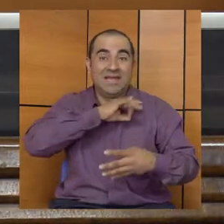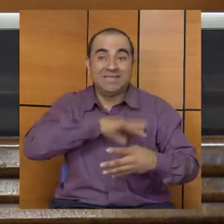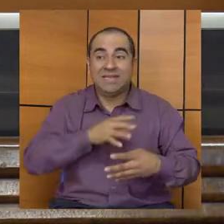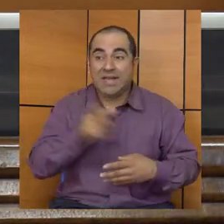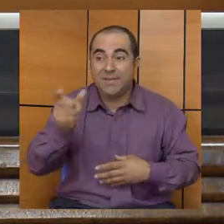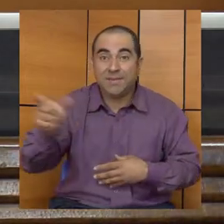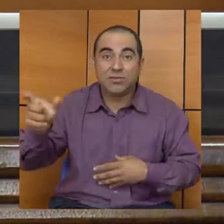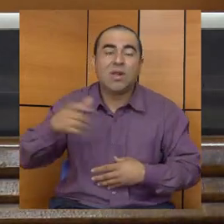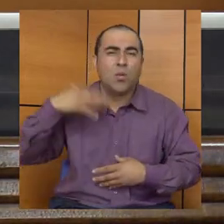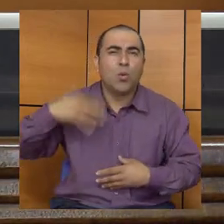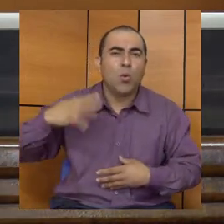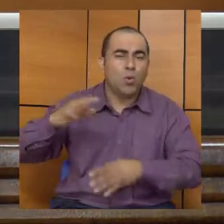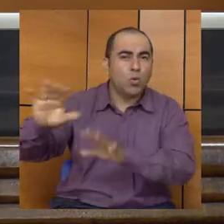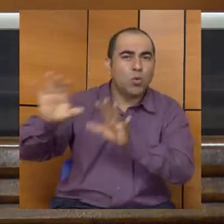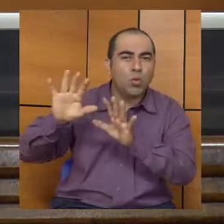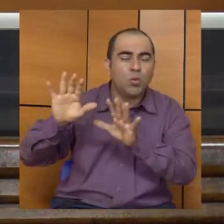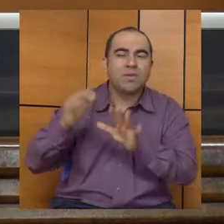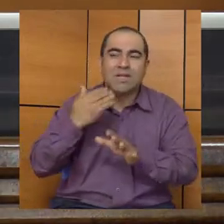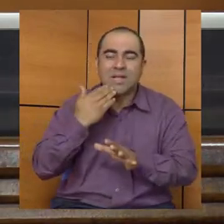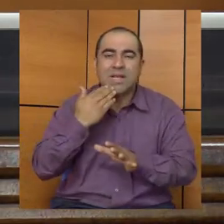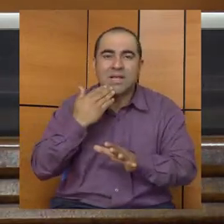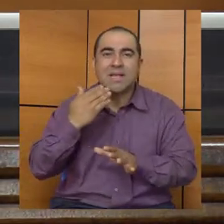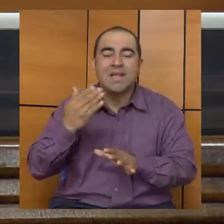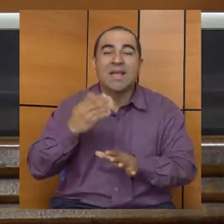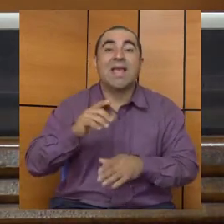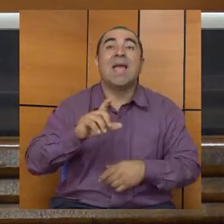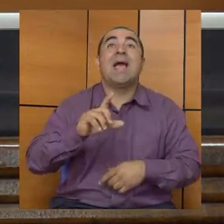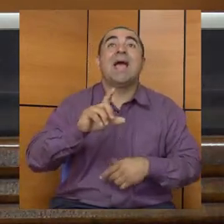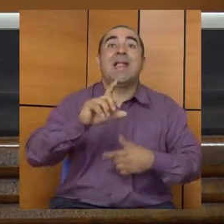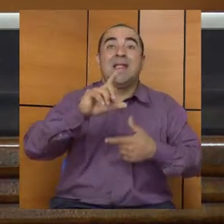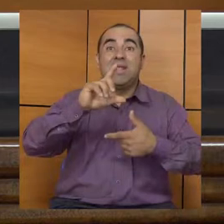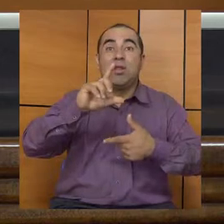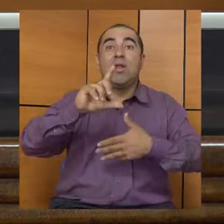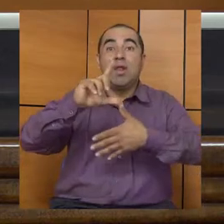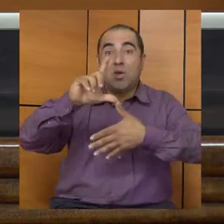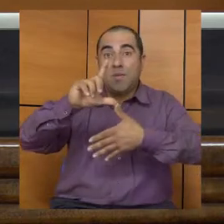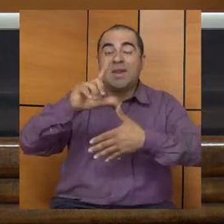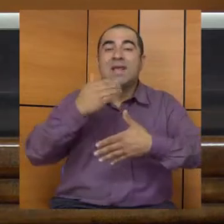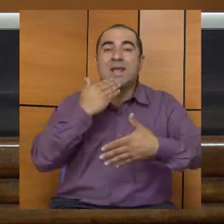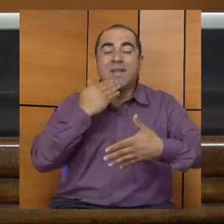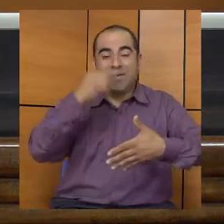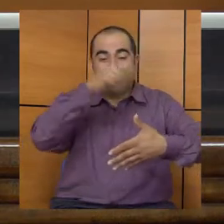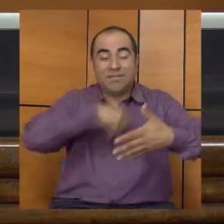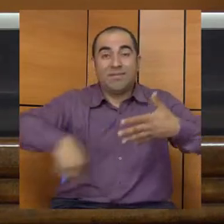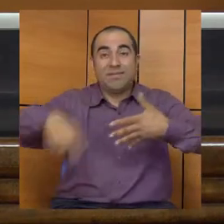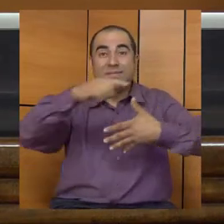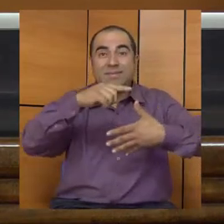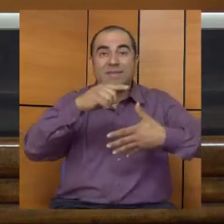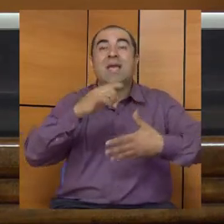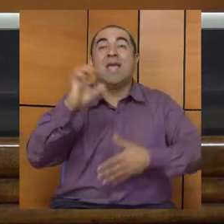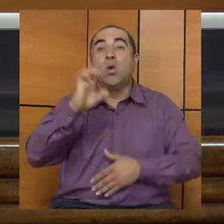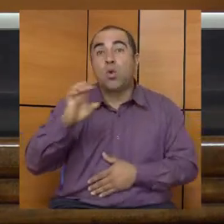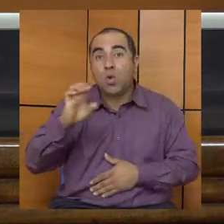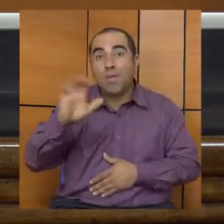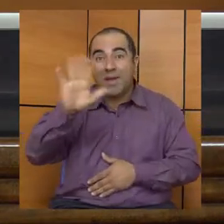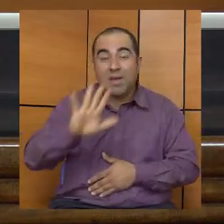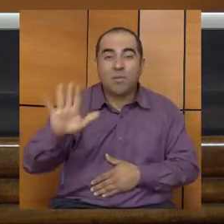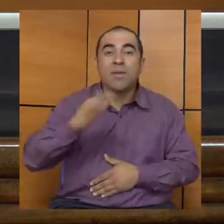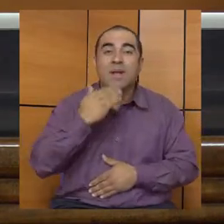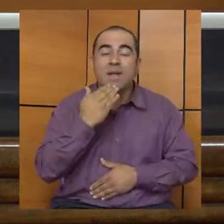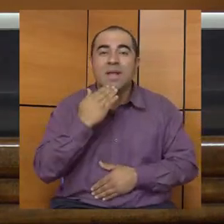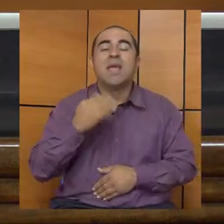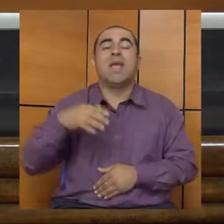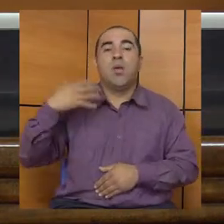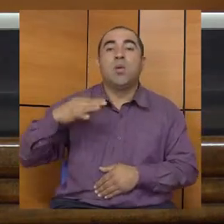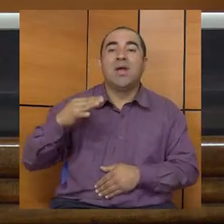impresionantes, comparado con Latinoamérica, nos estamos acercando a los niveles europeos en eso, no lo podemos